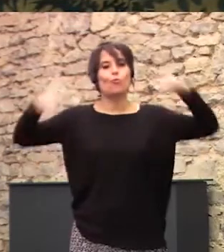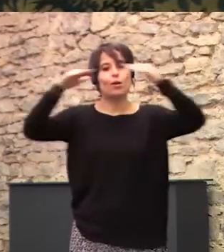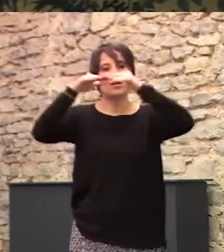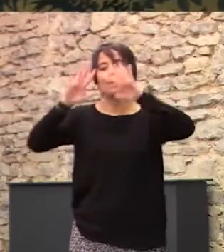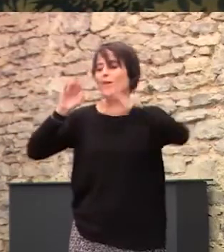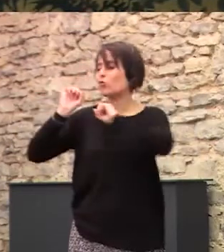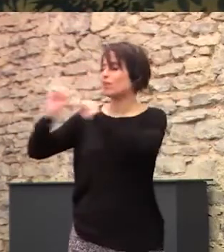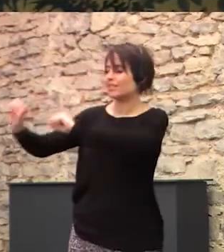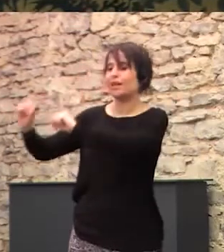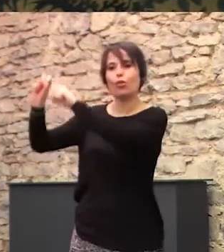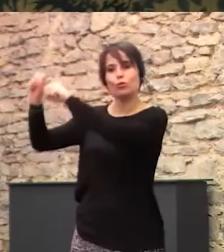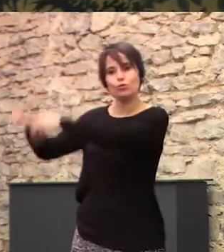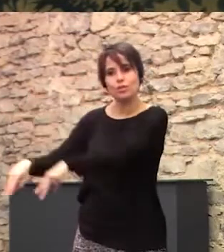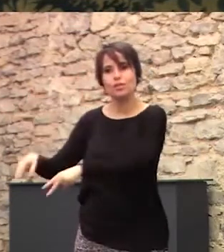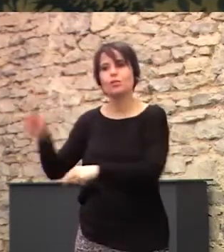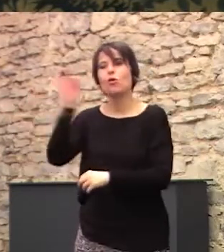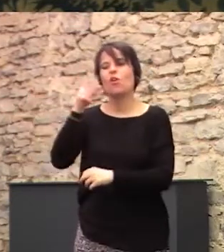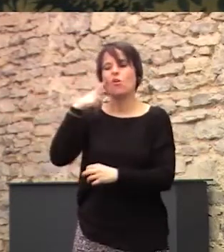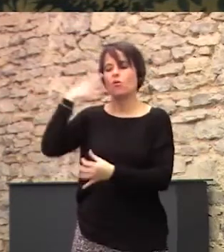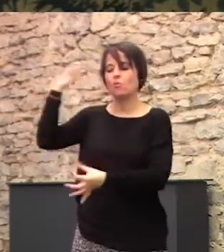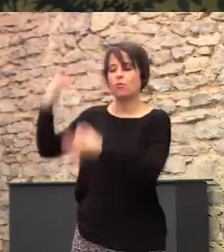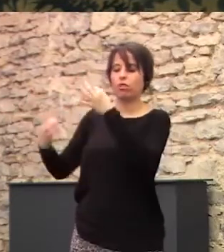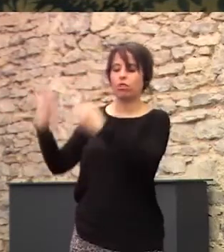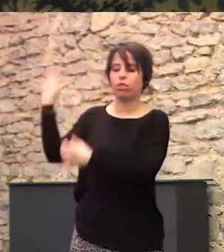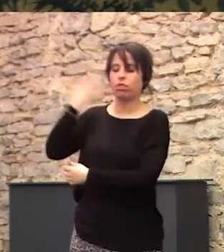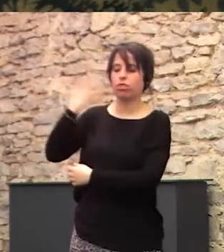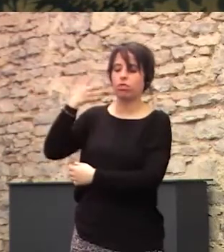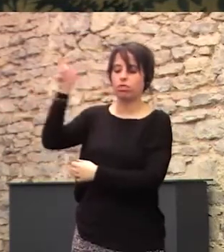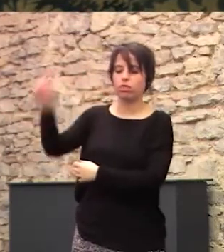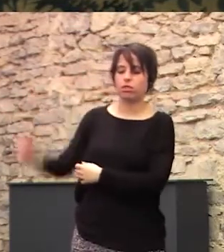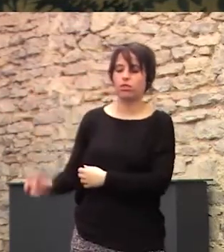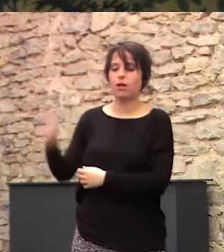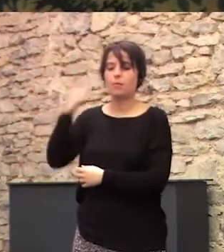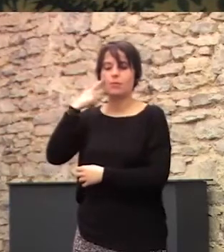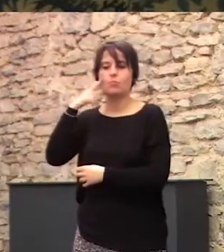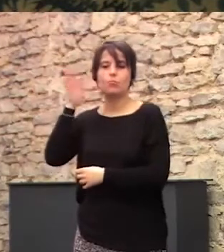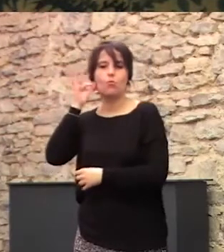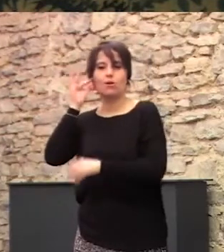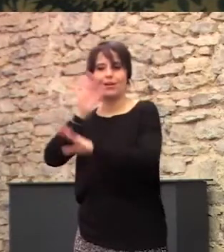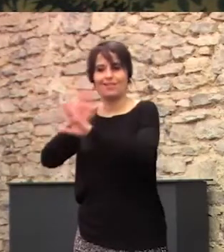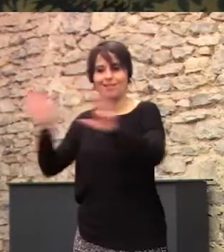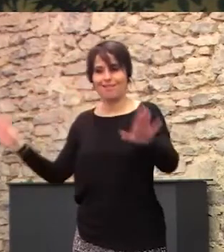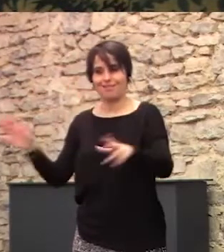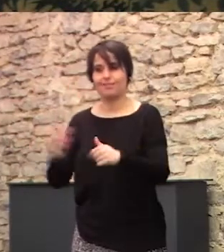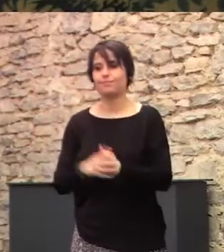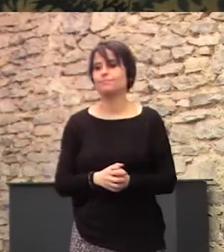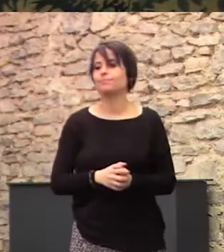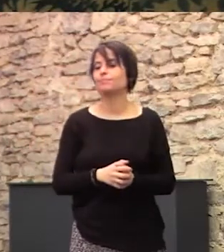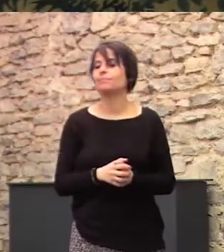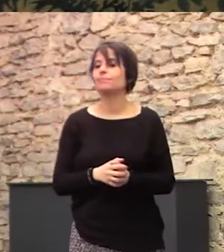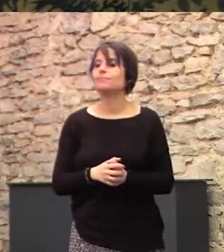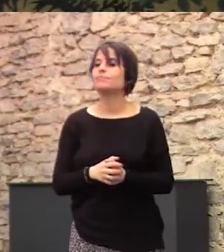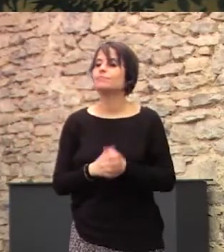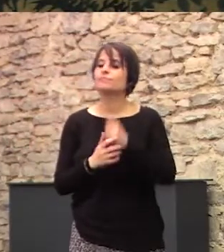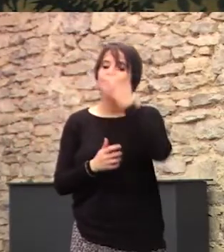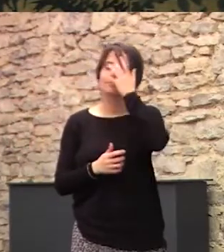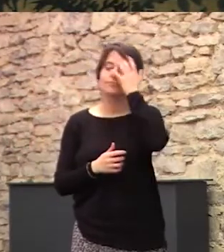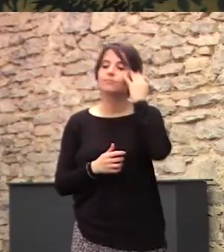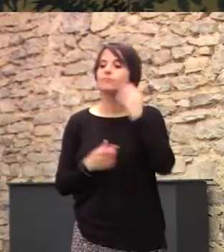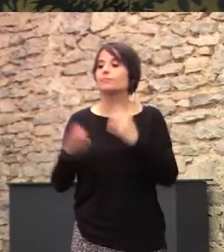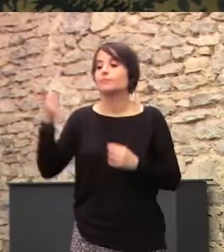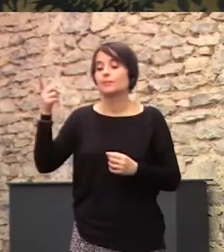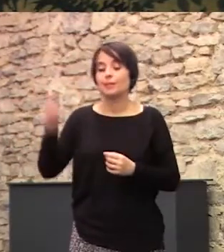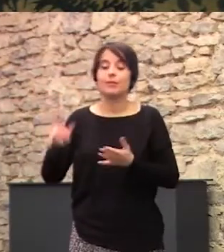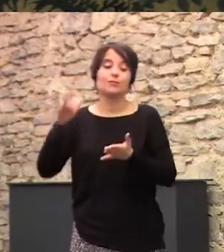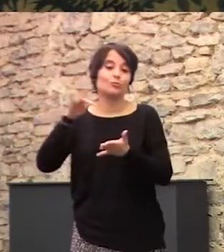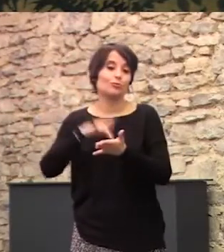rechazo y sin juzgar a las mujeres, ¿sí? Y de hecho, bueno, se da la